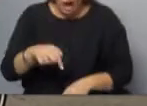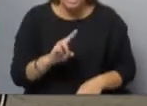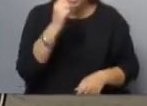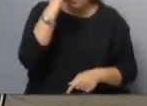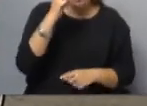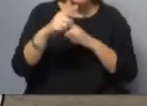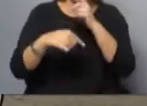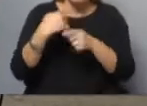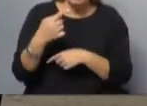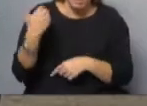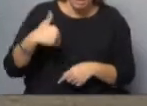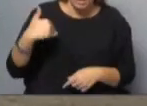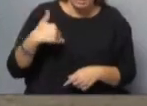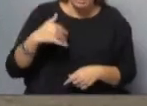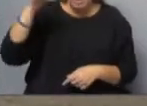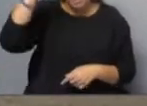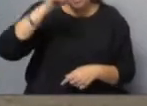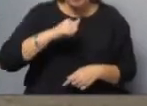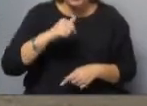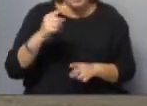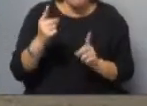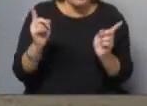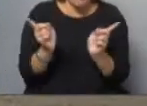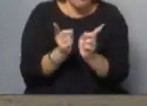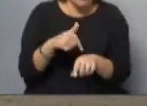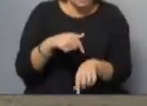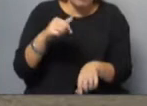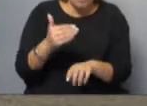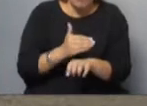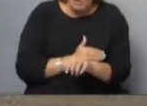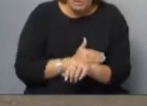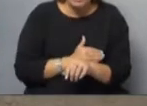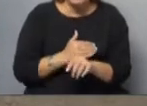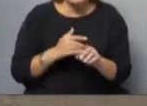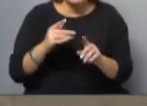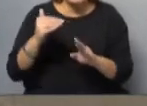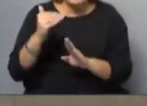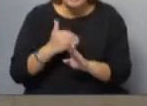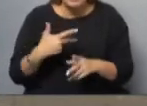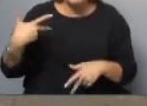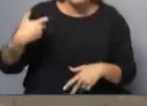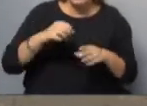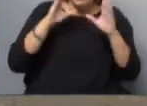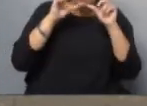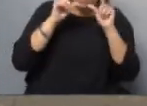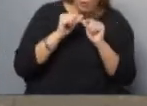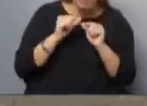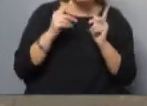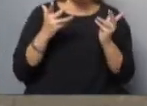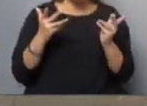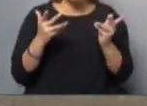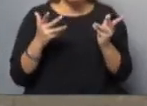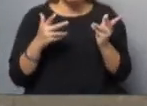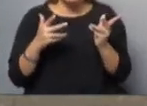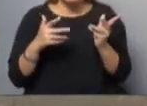después vimos que en Argentina lo operaban en menos tiempo y con menos anestesia, y bueno,